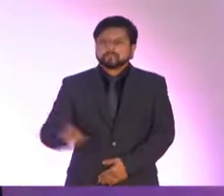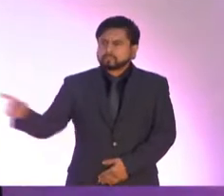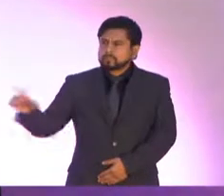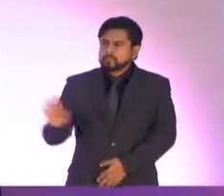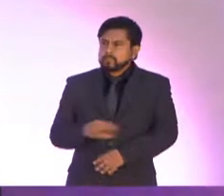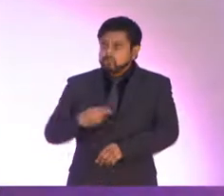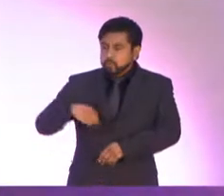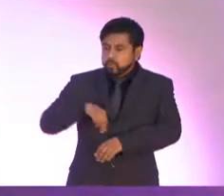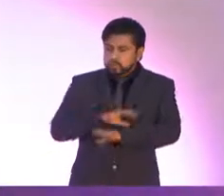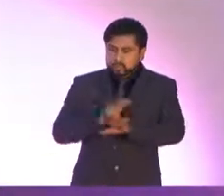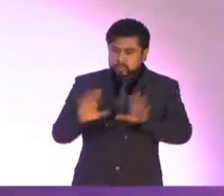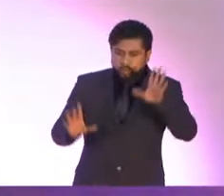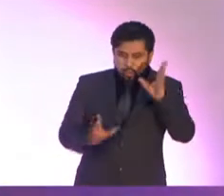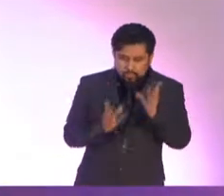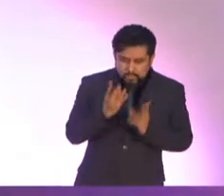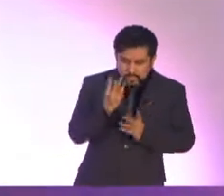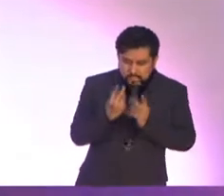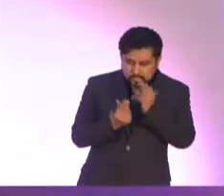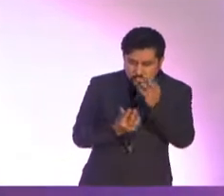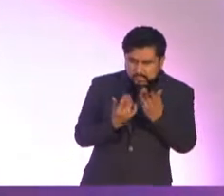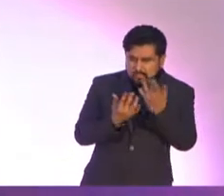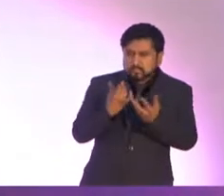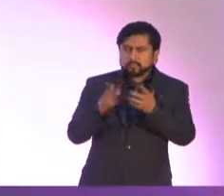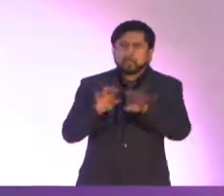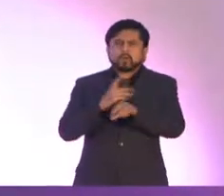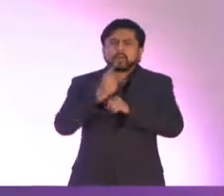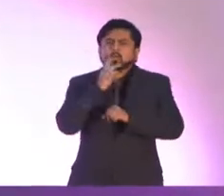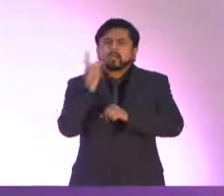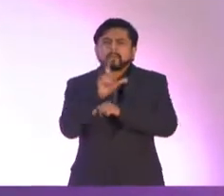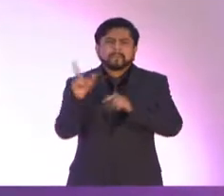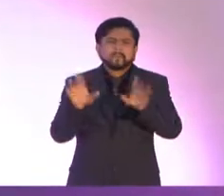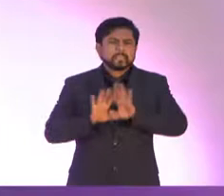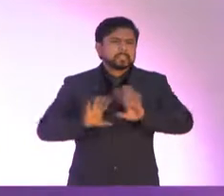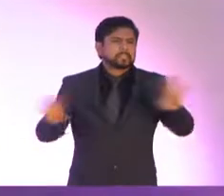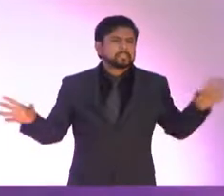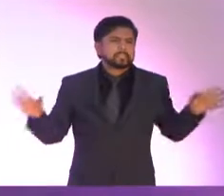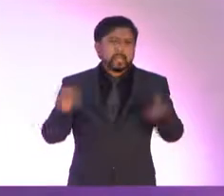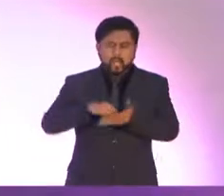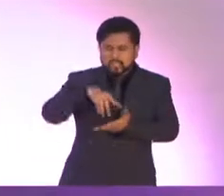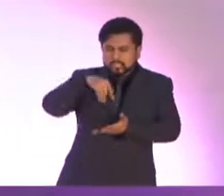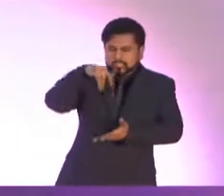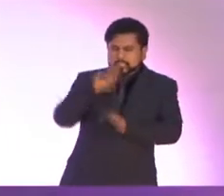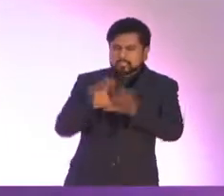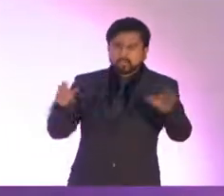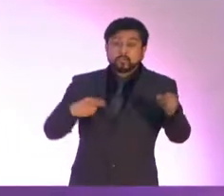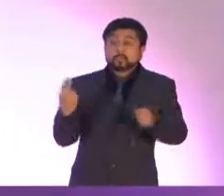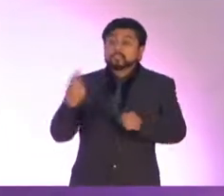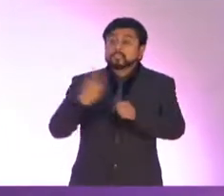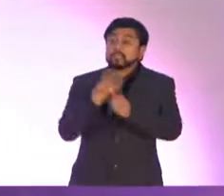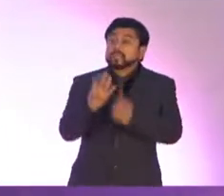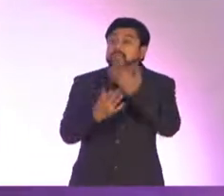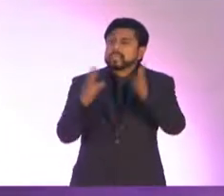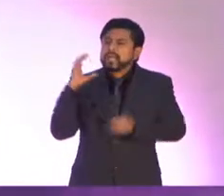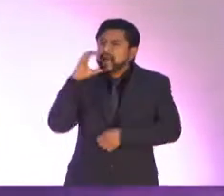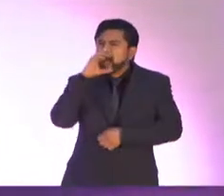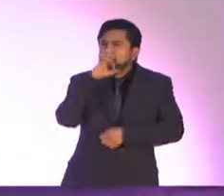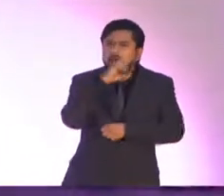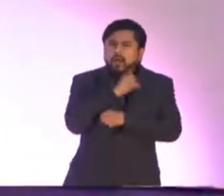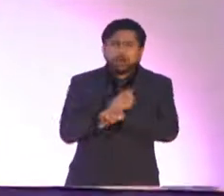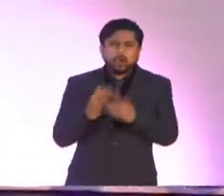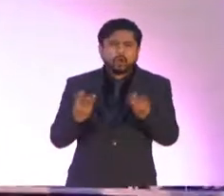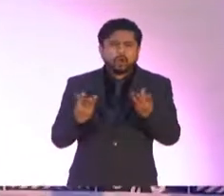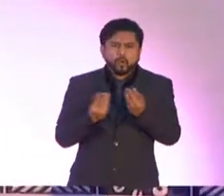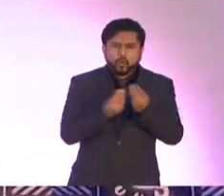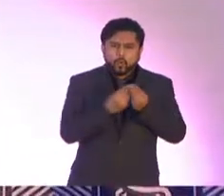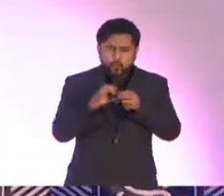Incendiamos las alforjas, porque las palabras ya eran brasas. Debíamos arder, mantenernos unidos al